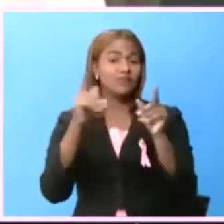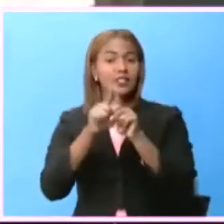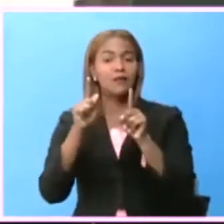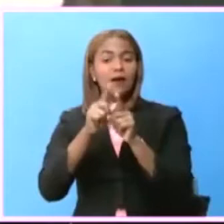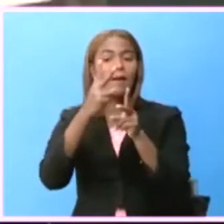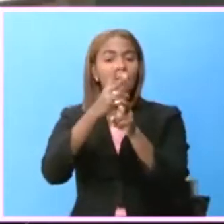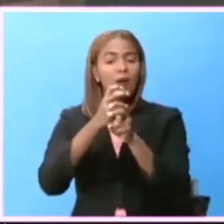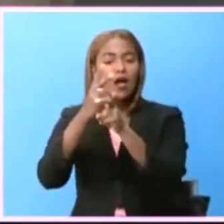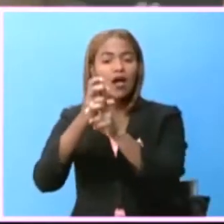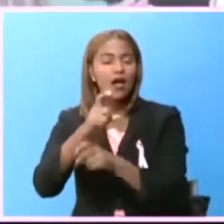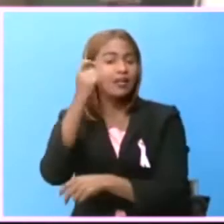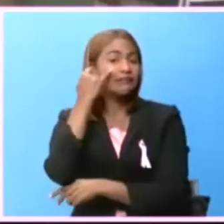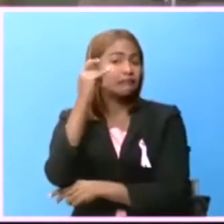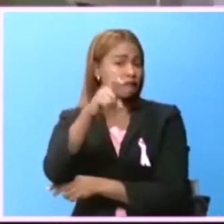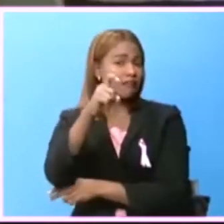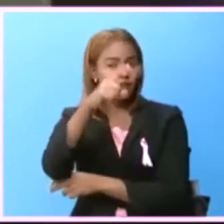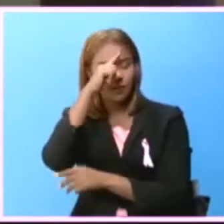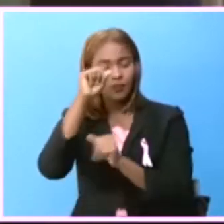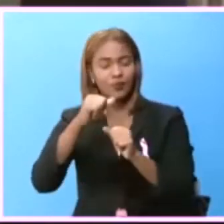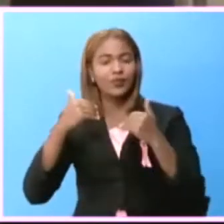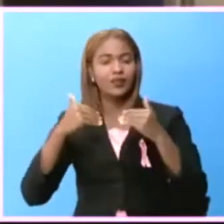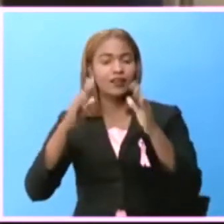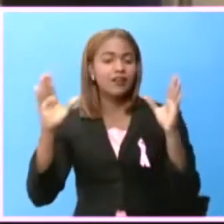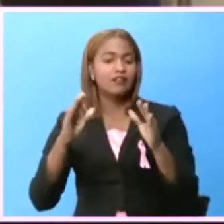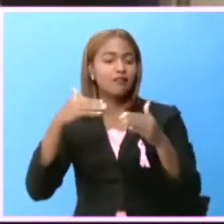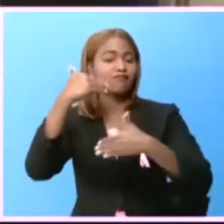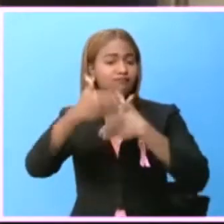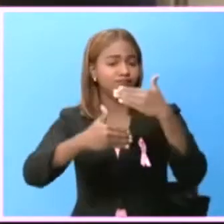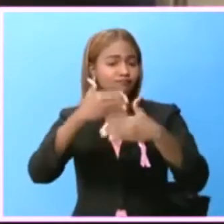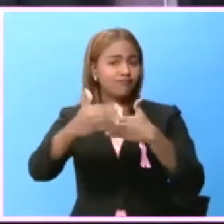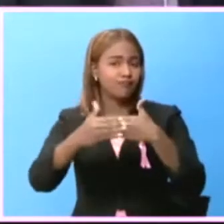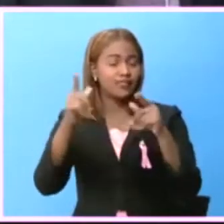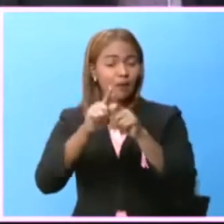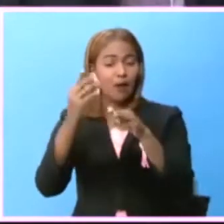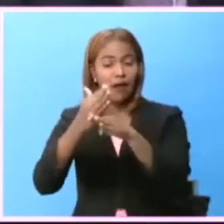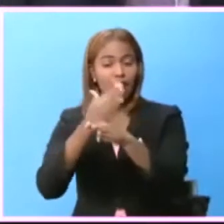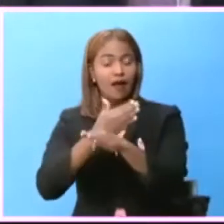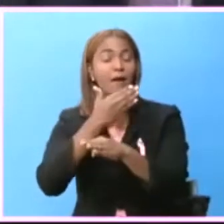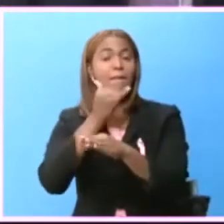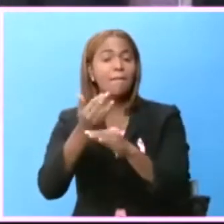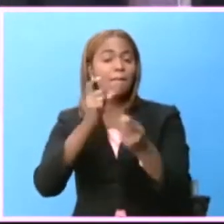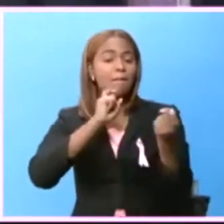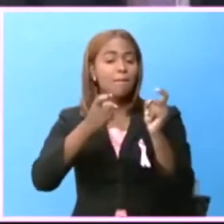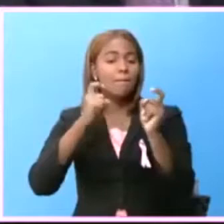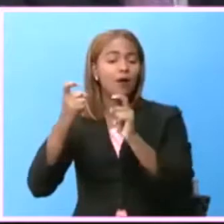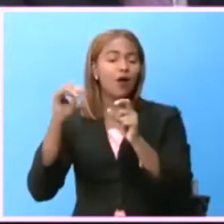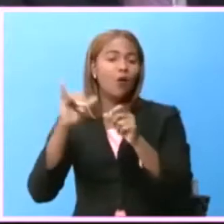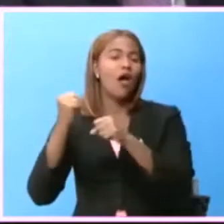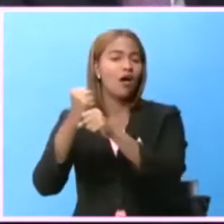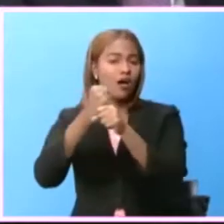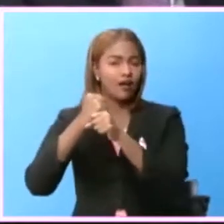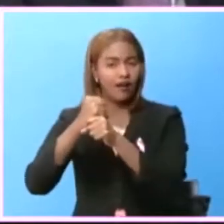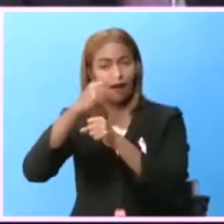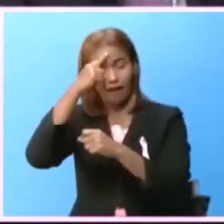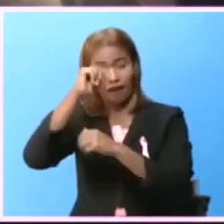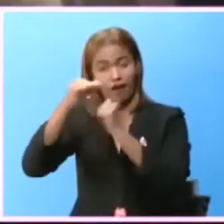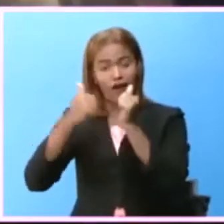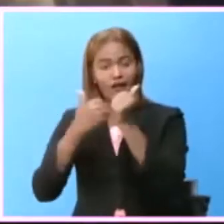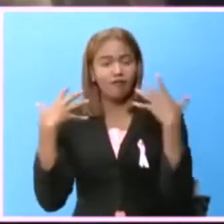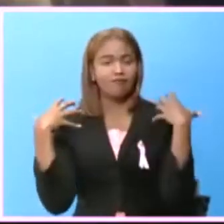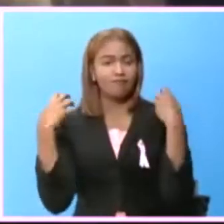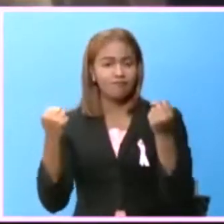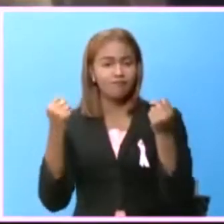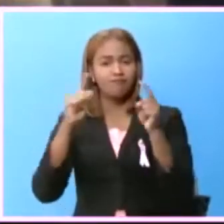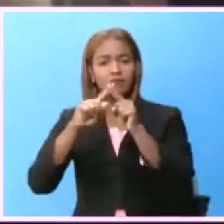adelantes alentar la innovación y la sostenibilidad mediante el fortalecimiento de los Marcos normativos locales